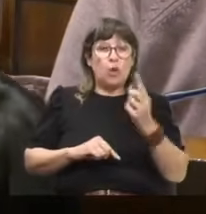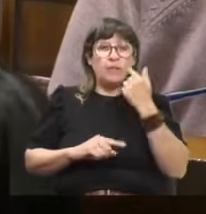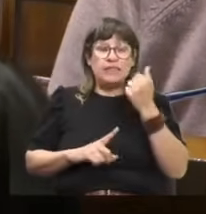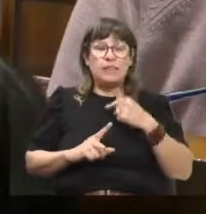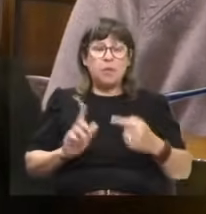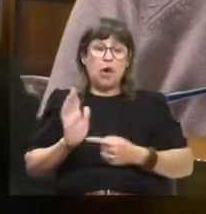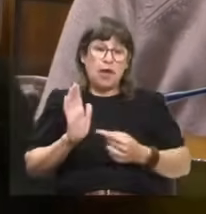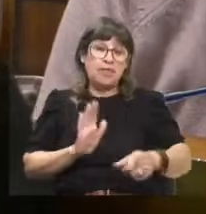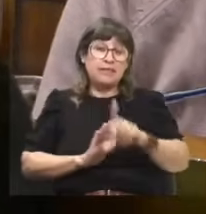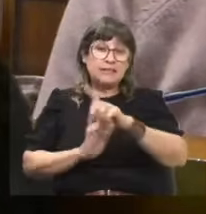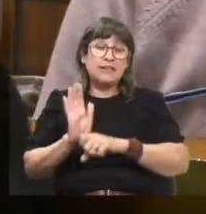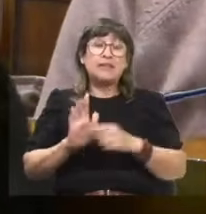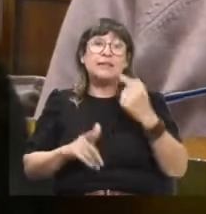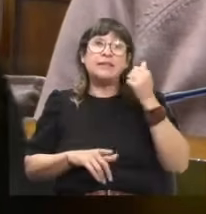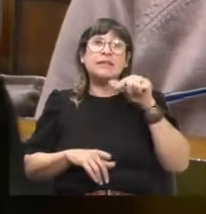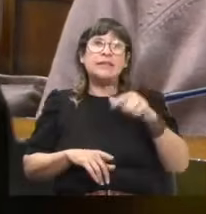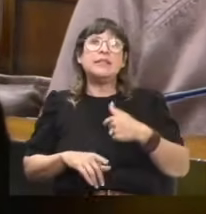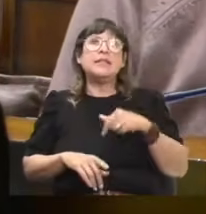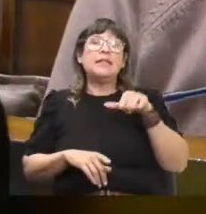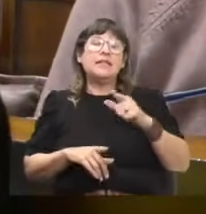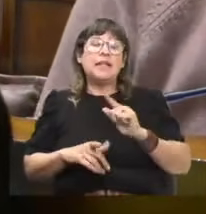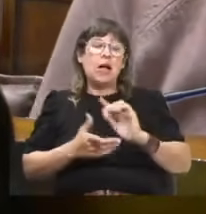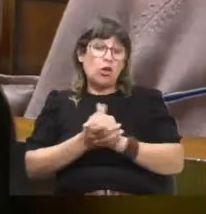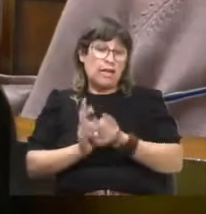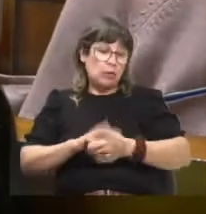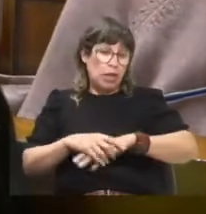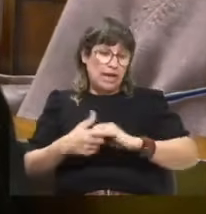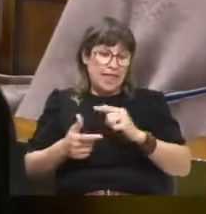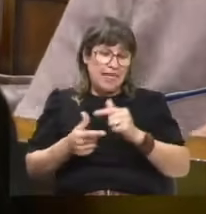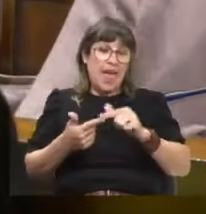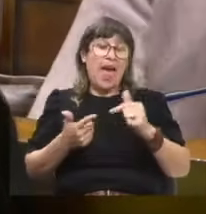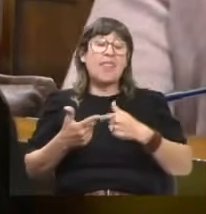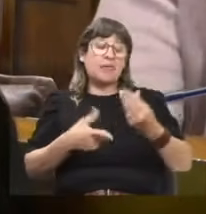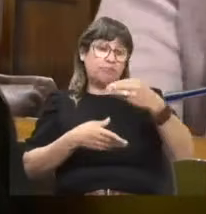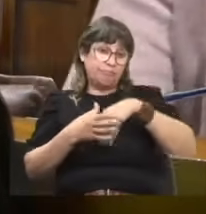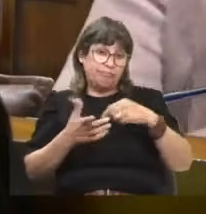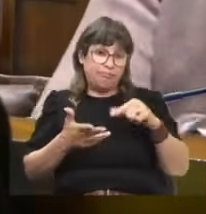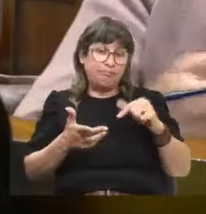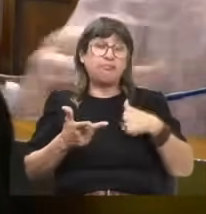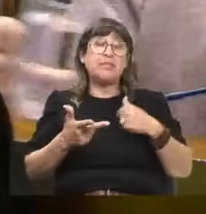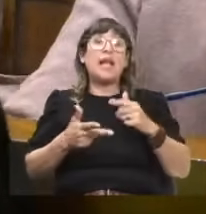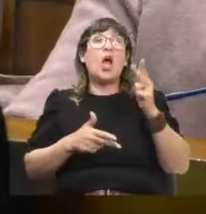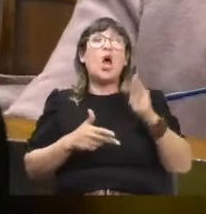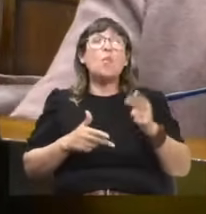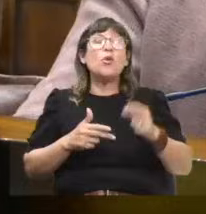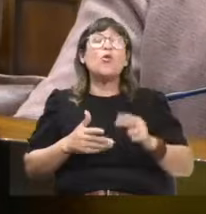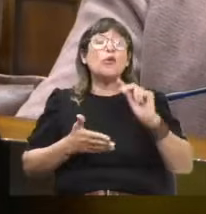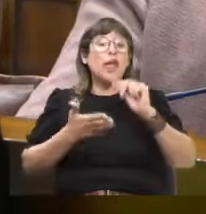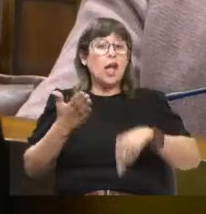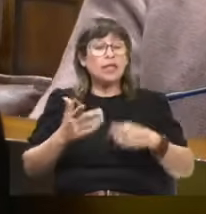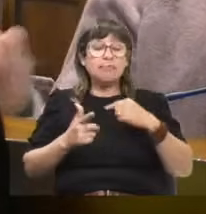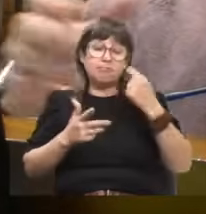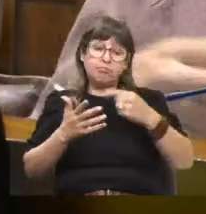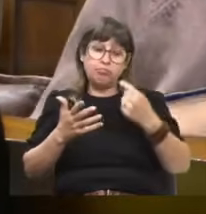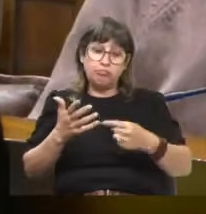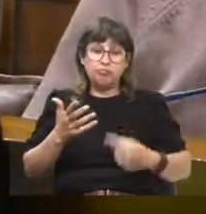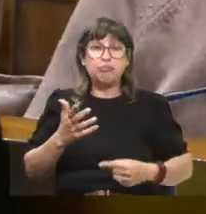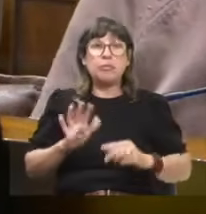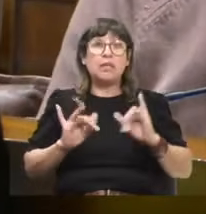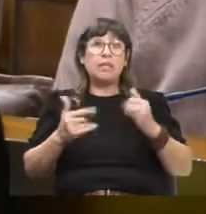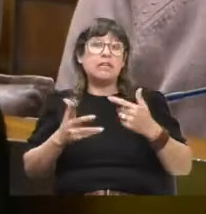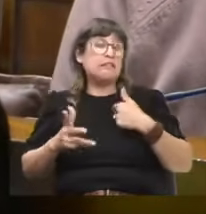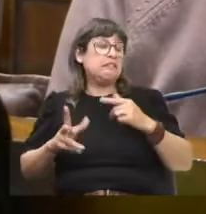ley, como la probidad, imparcialidad, implicancias, prohibición de contratar, etcétera, ya